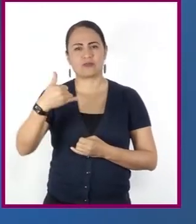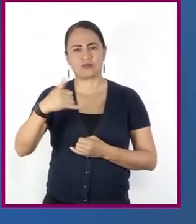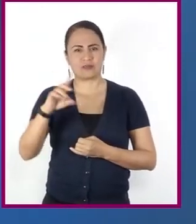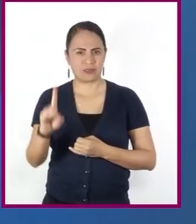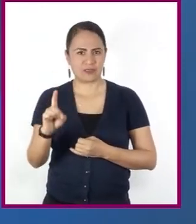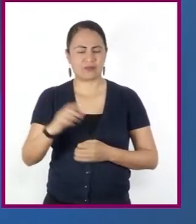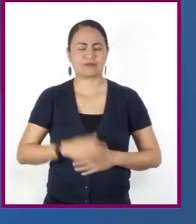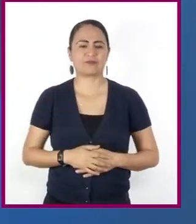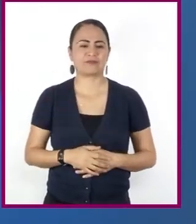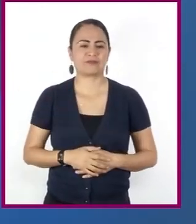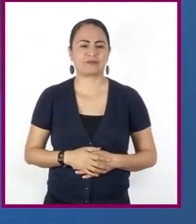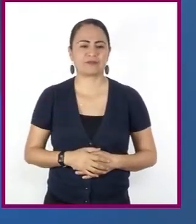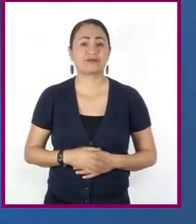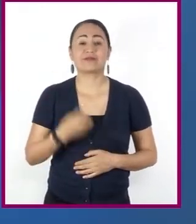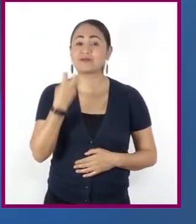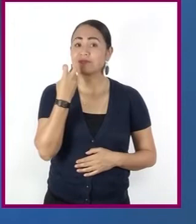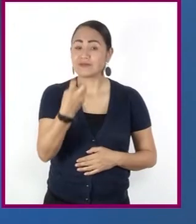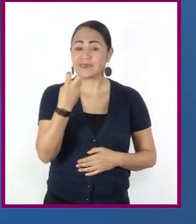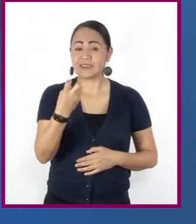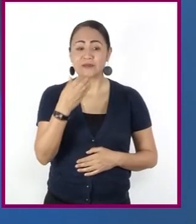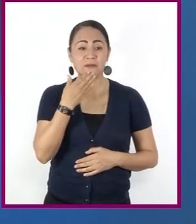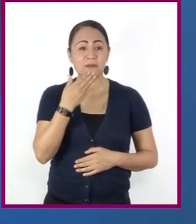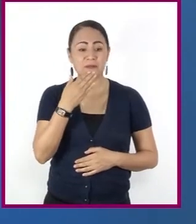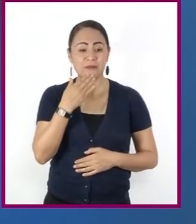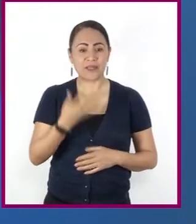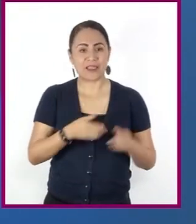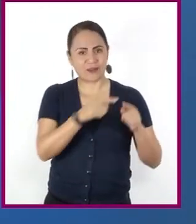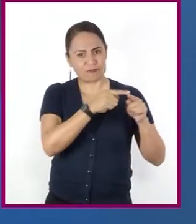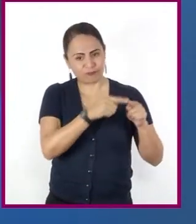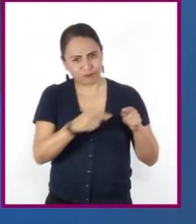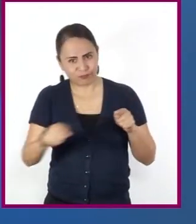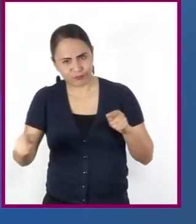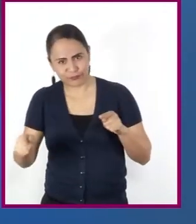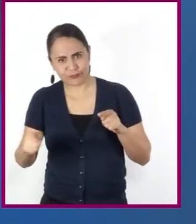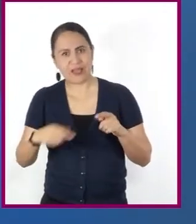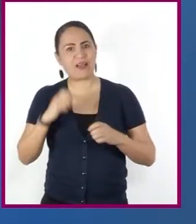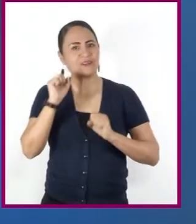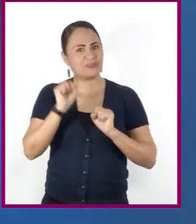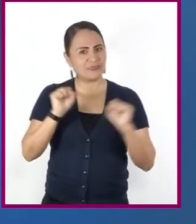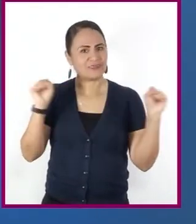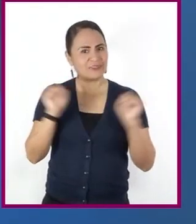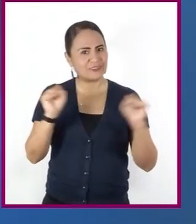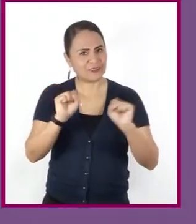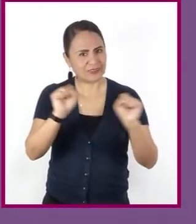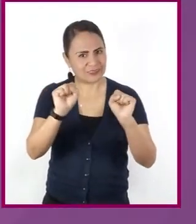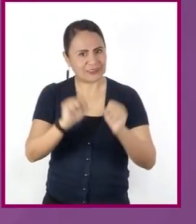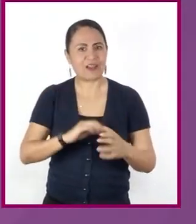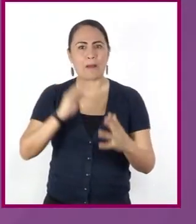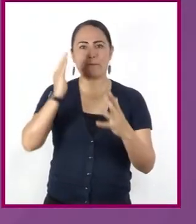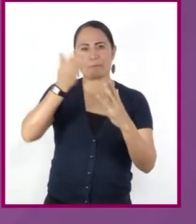Eso significa que hemos avanzado nuestros primeros kilómetros. ¡Vamos por el medio maratón!